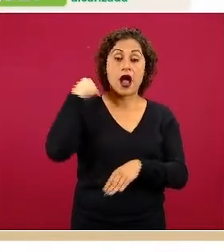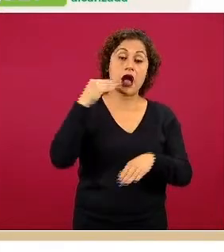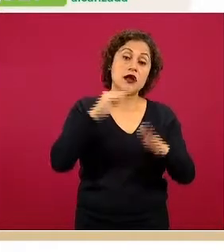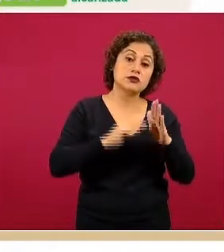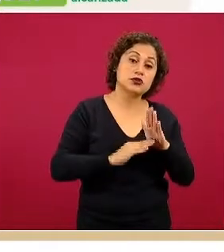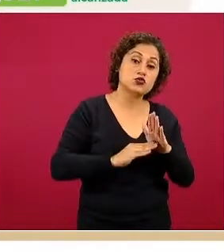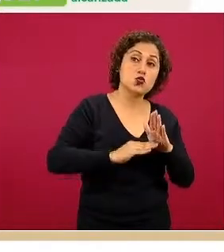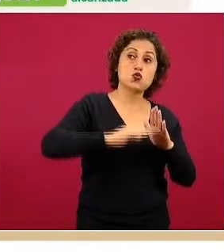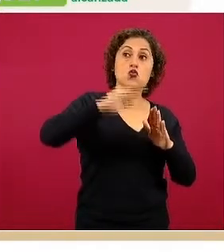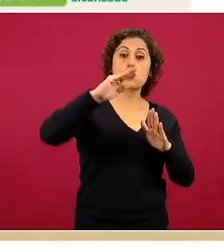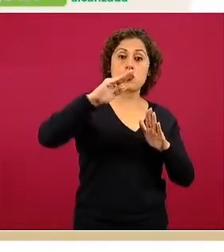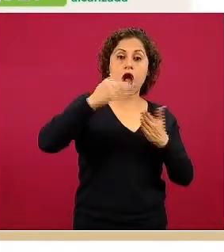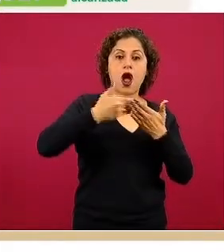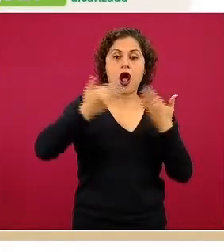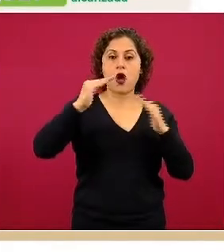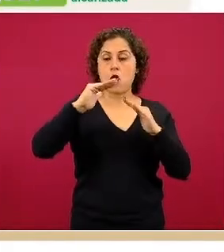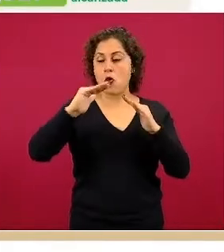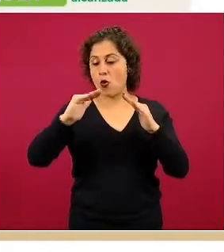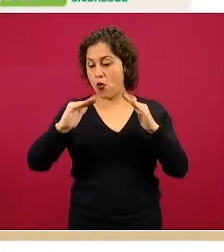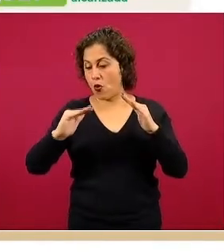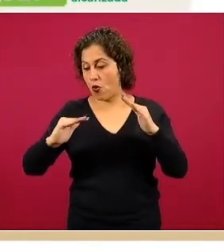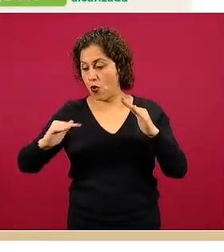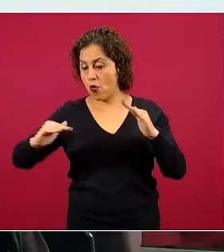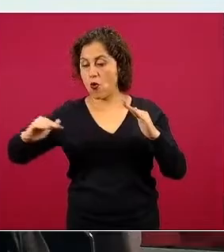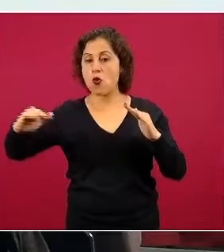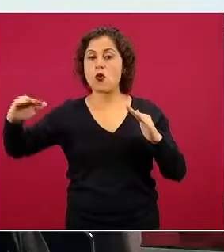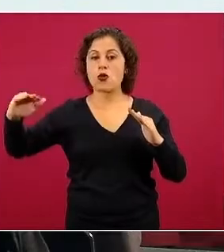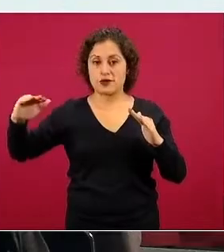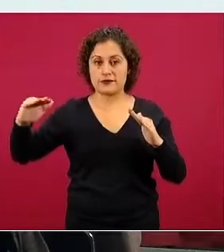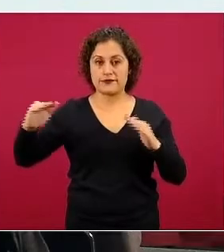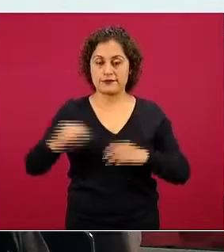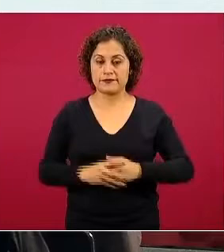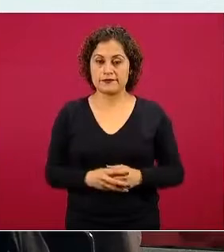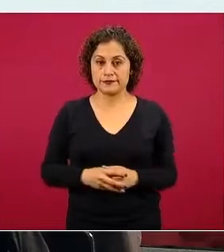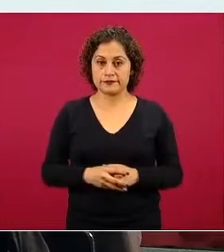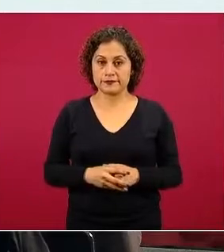de aplanamiento de la curva. La siguiente, por favor.